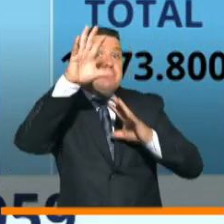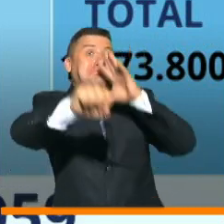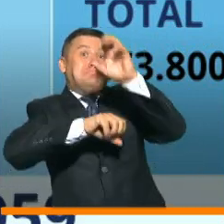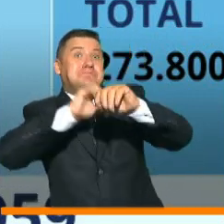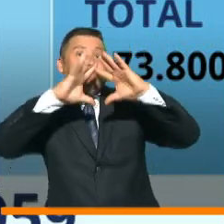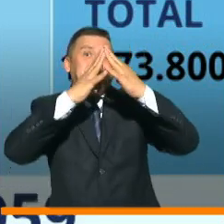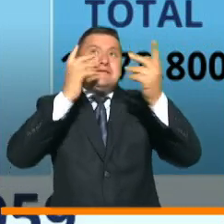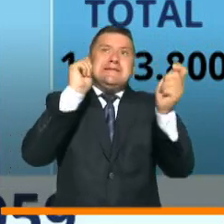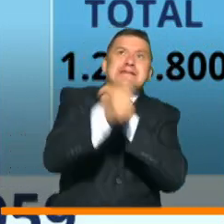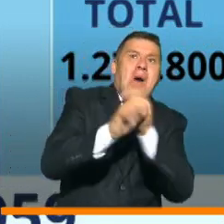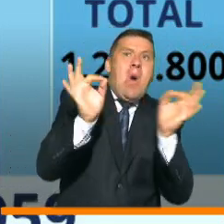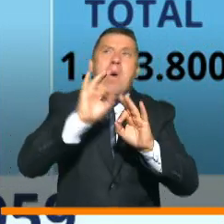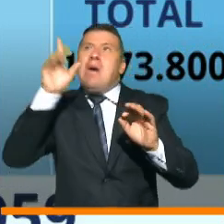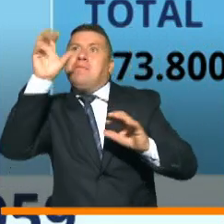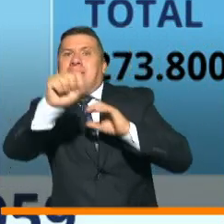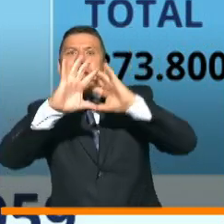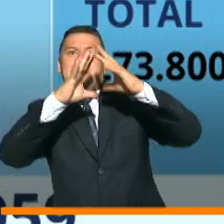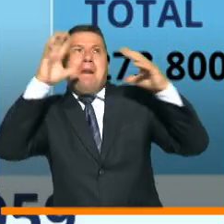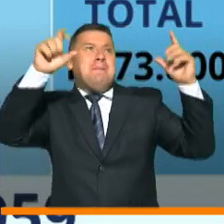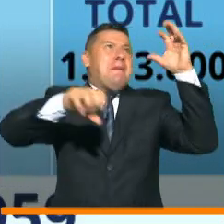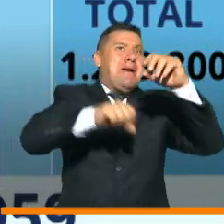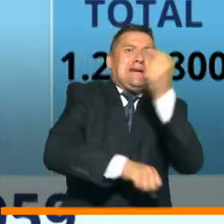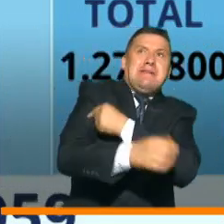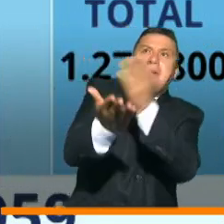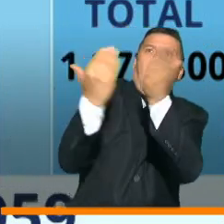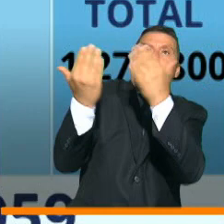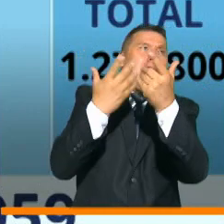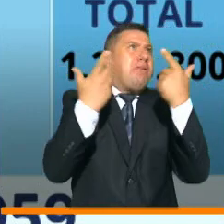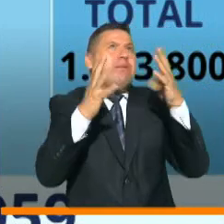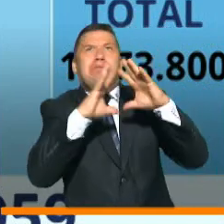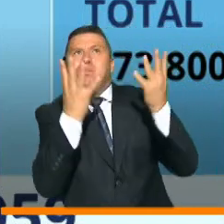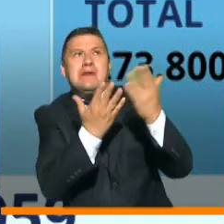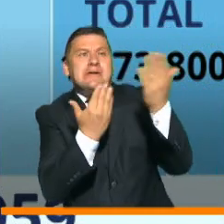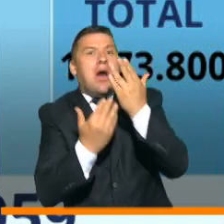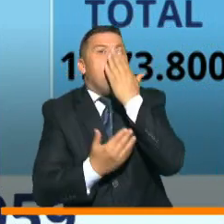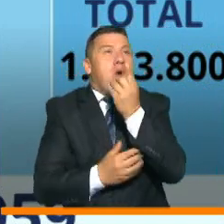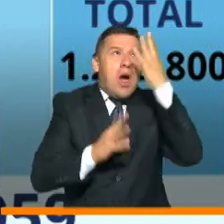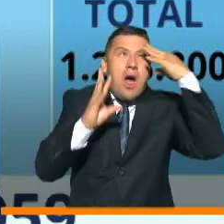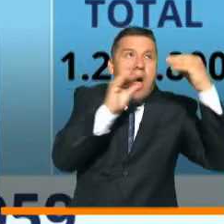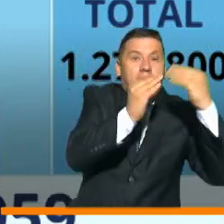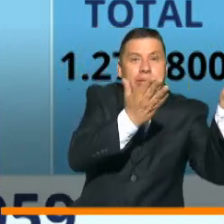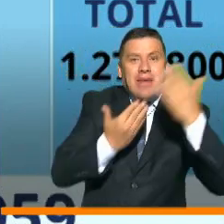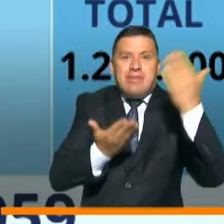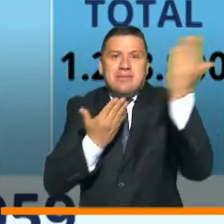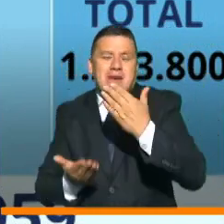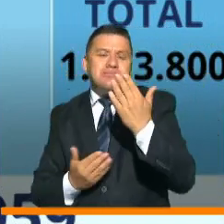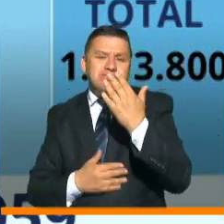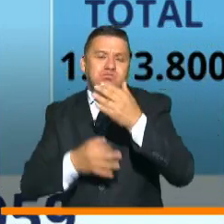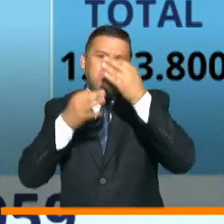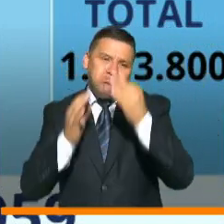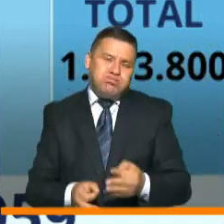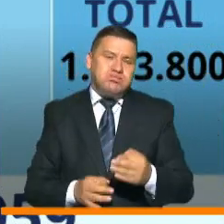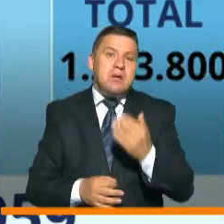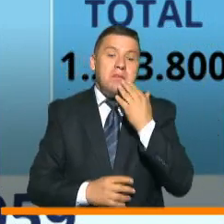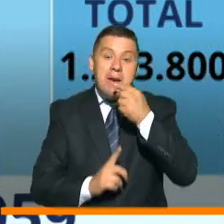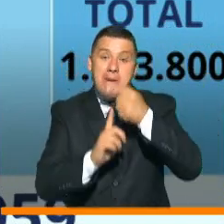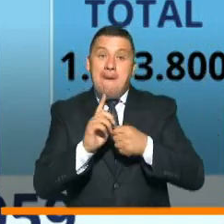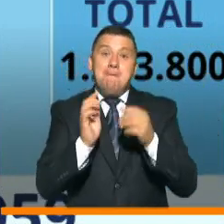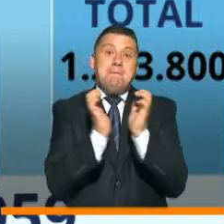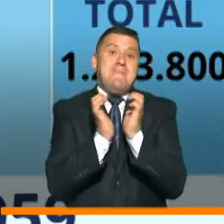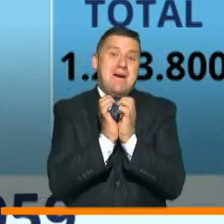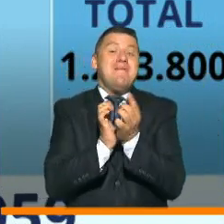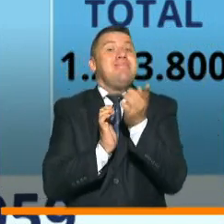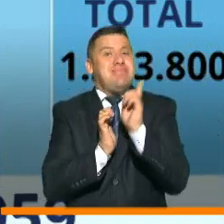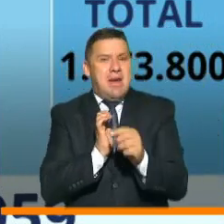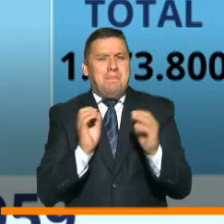cambiando permanentemente, y de una vez, presidente, anticipar los números iniciales que tenemos ya confirmados para el mes de mayo, donde